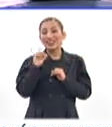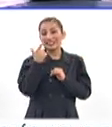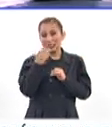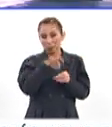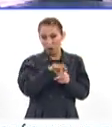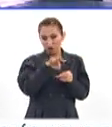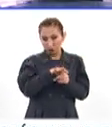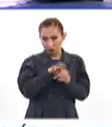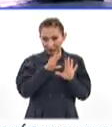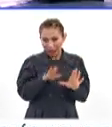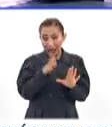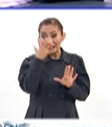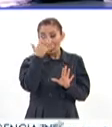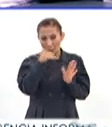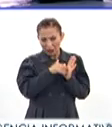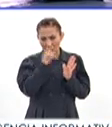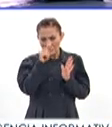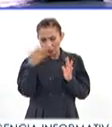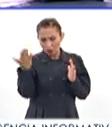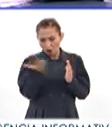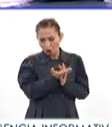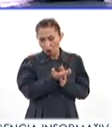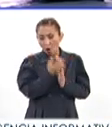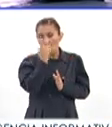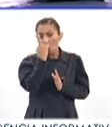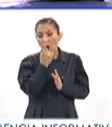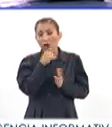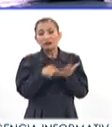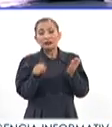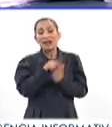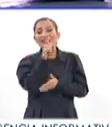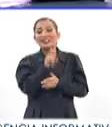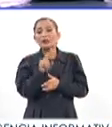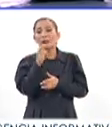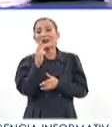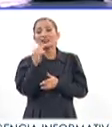5.392.887 votos. De esos 5 millones, solamente nulos fueron